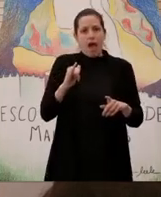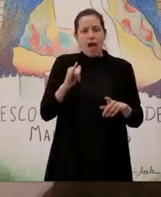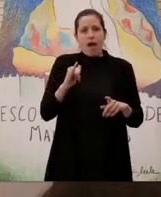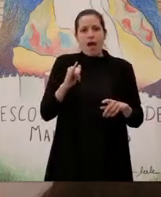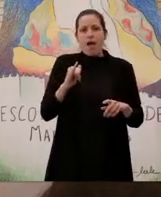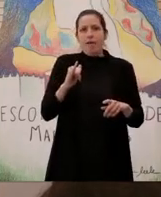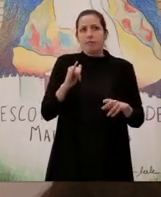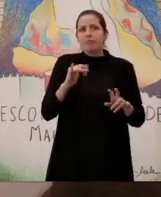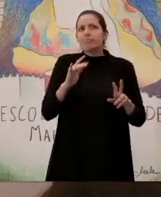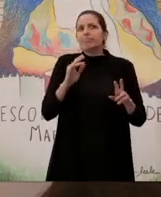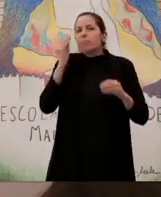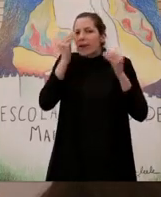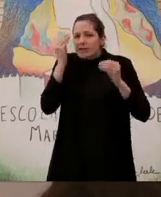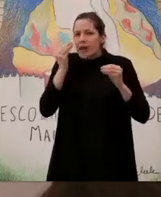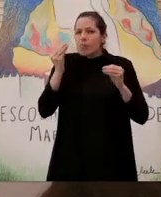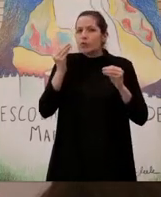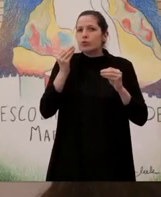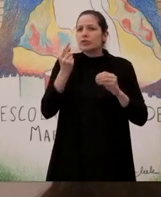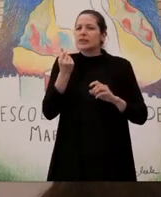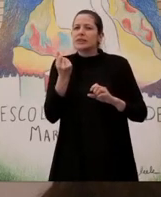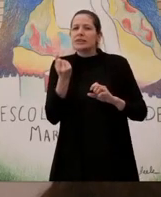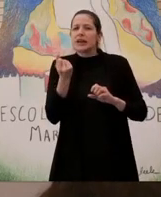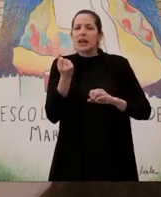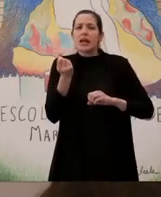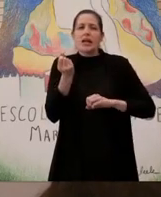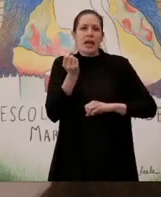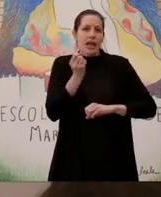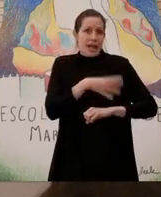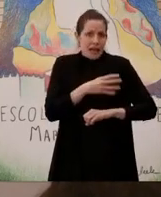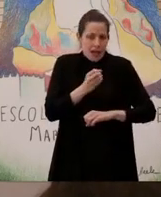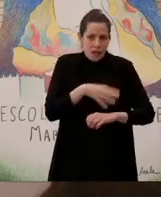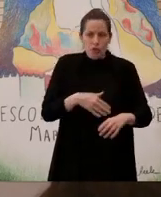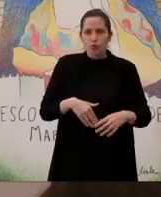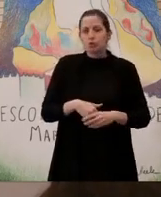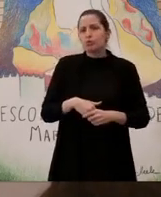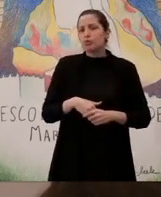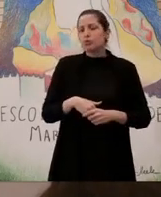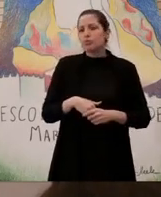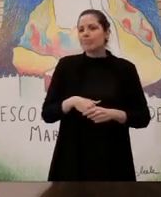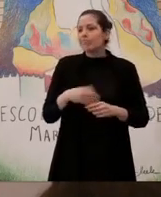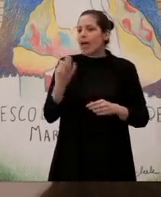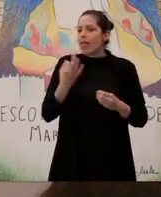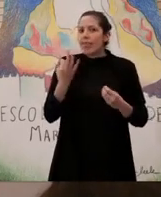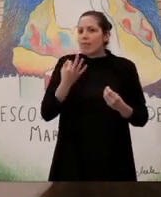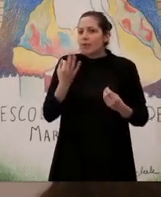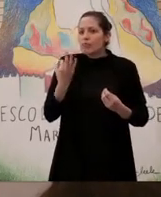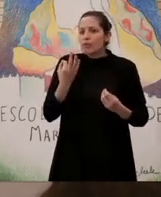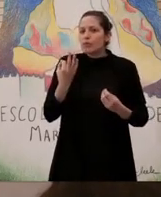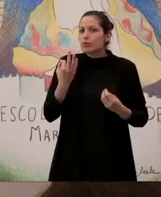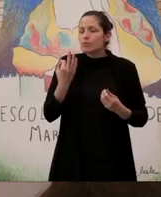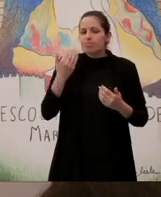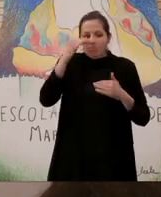no a nivel de ingresos o una digamos las clases sociales como se ha dicho siempre tenemos que atender y